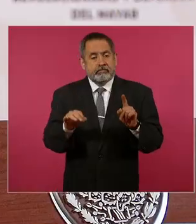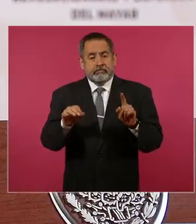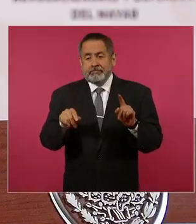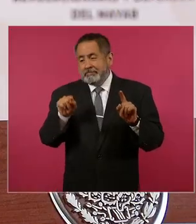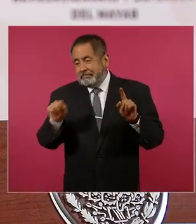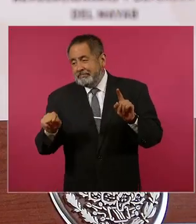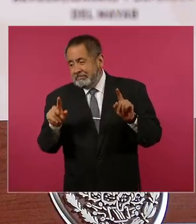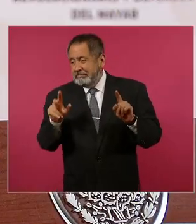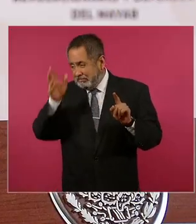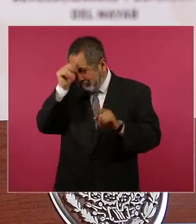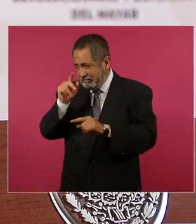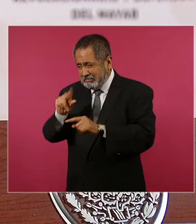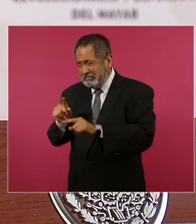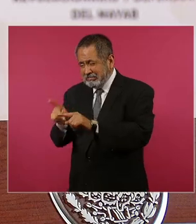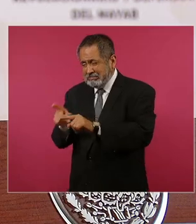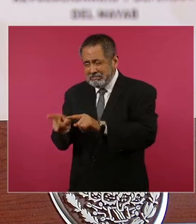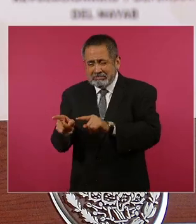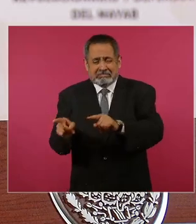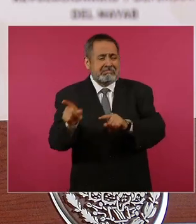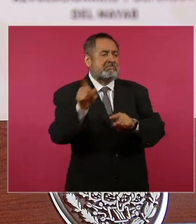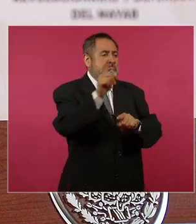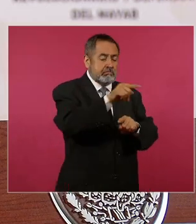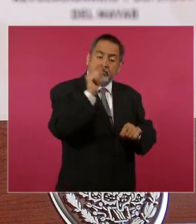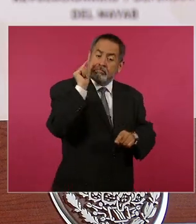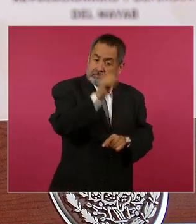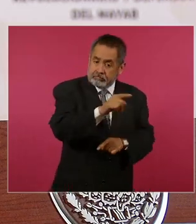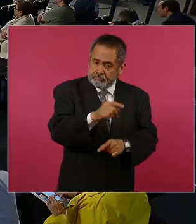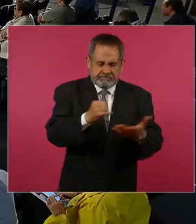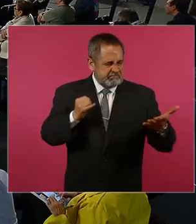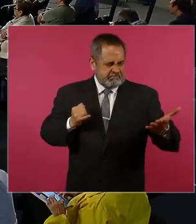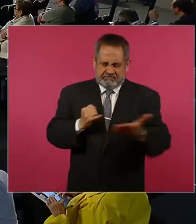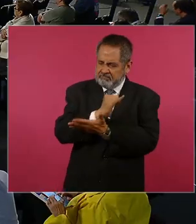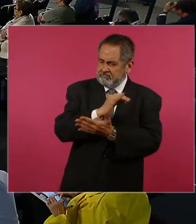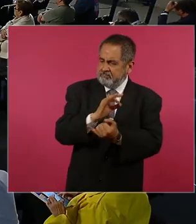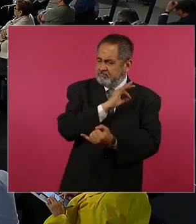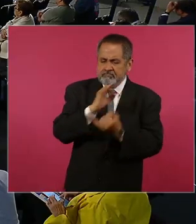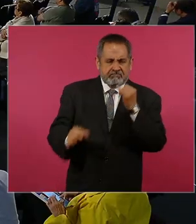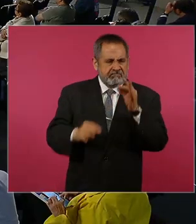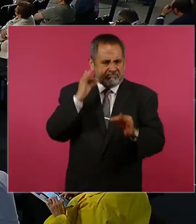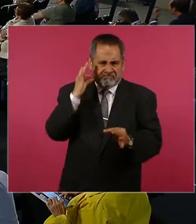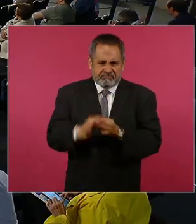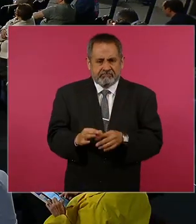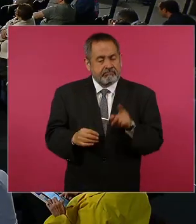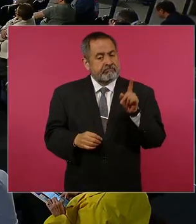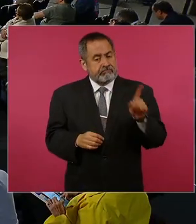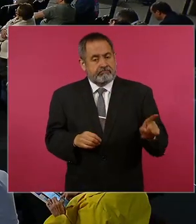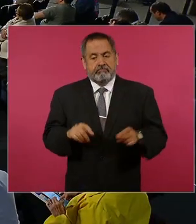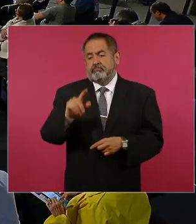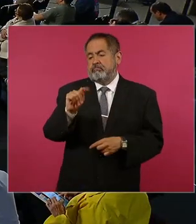de acuerdo a los términos que establece la ley. Pero ¿cómo quedaron